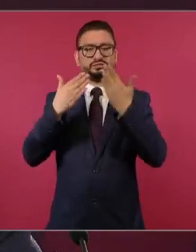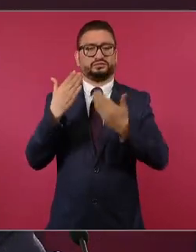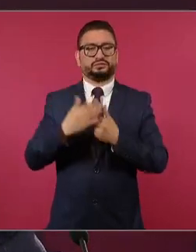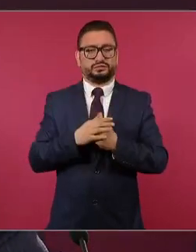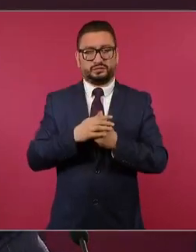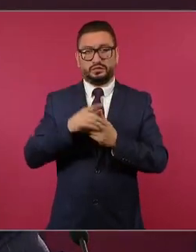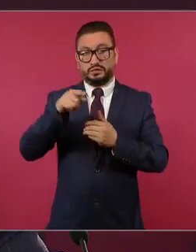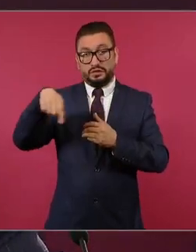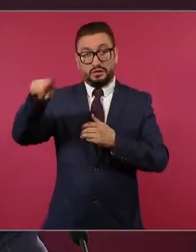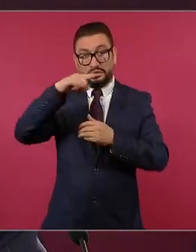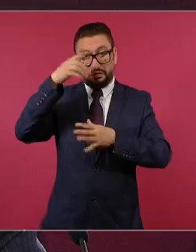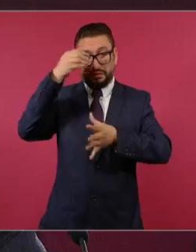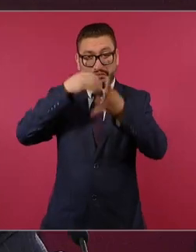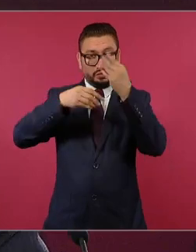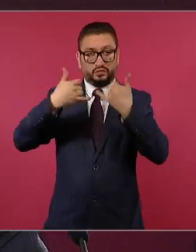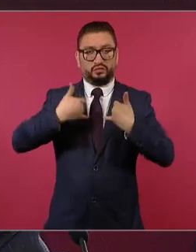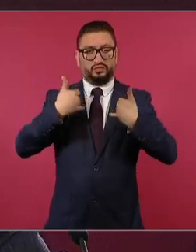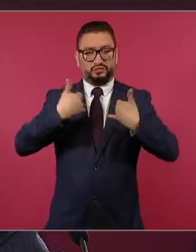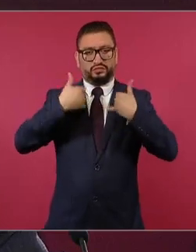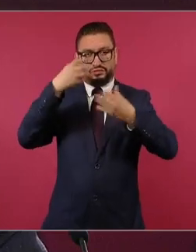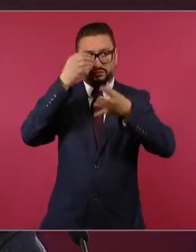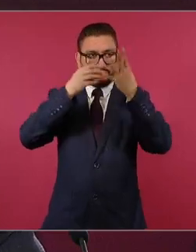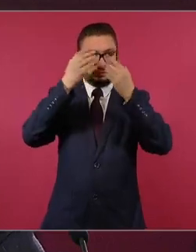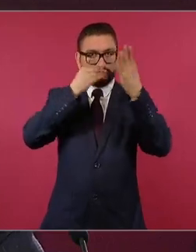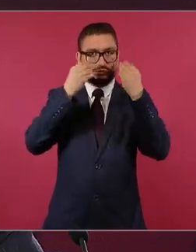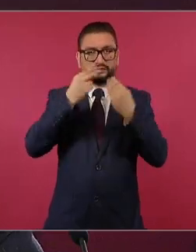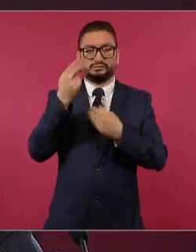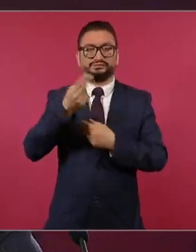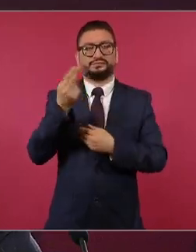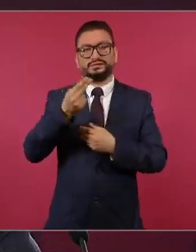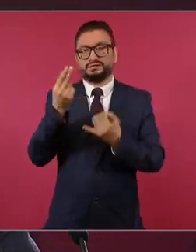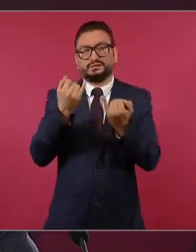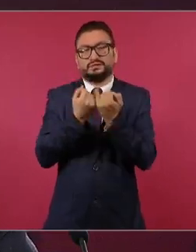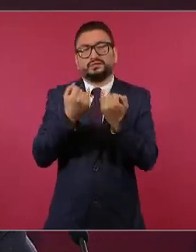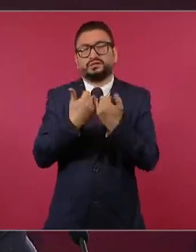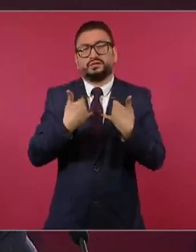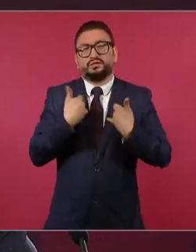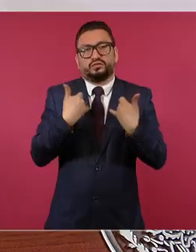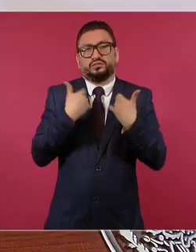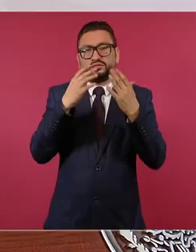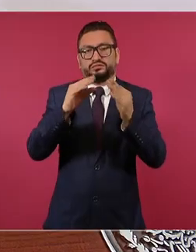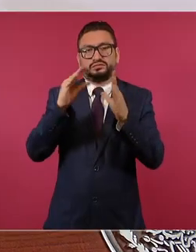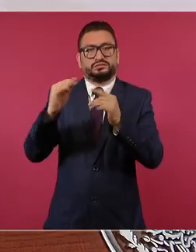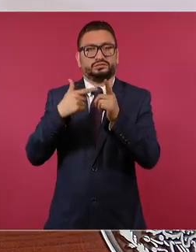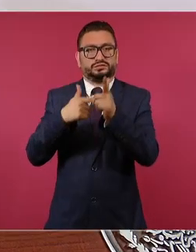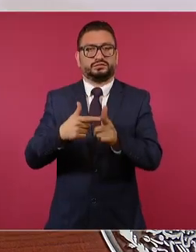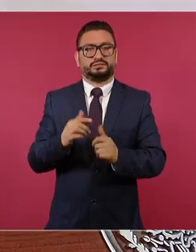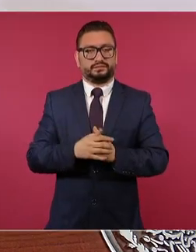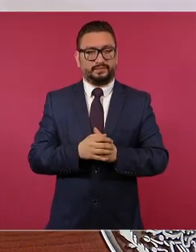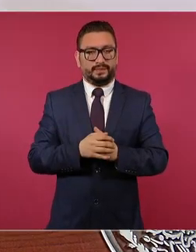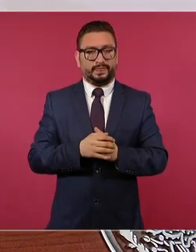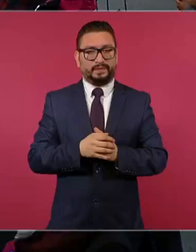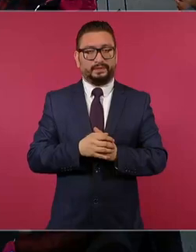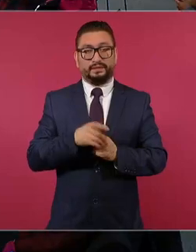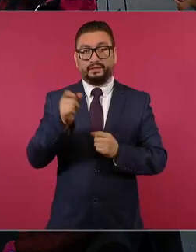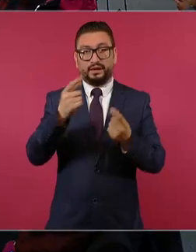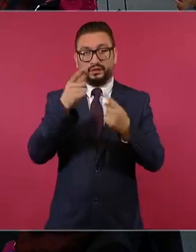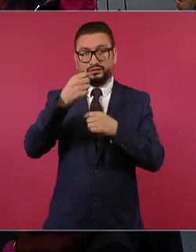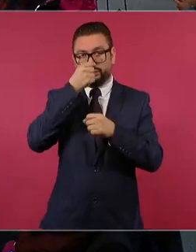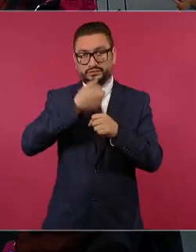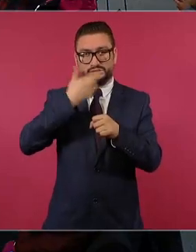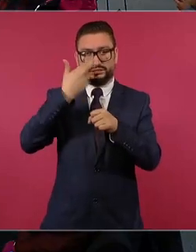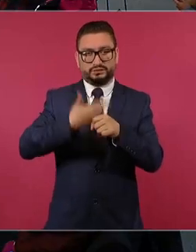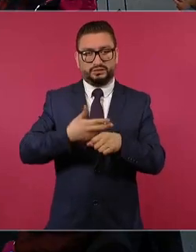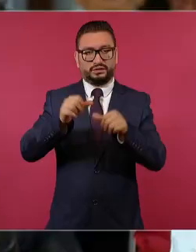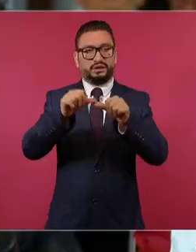Entonces se formaban los jóvenes. Necesitamos seguir formando a los jóvenes. Sí, fueron colocados en algunas secretarías o en algunas